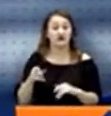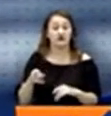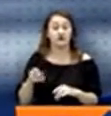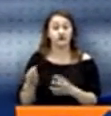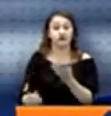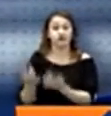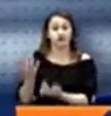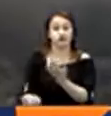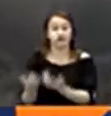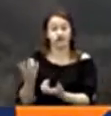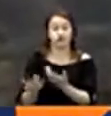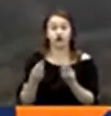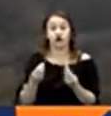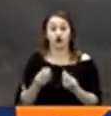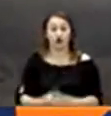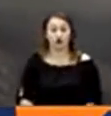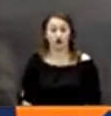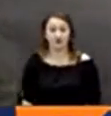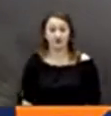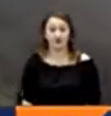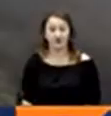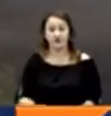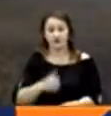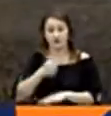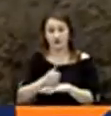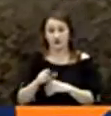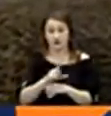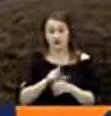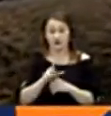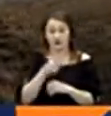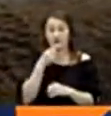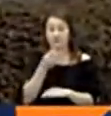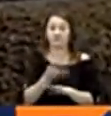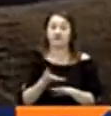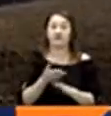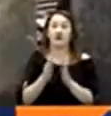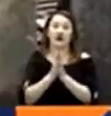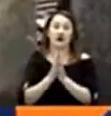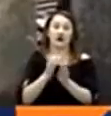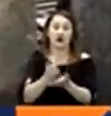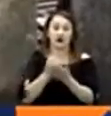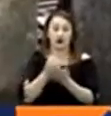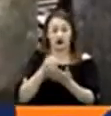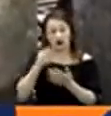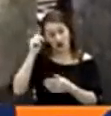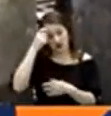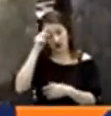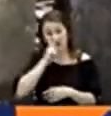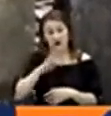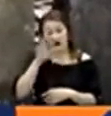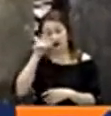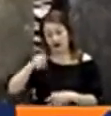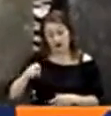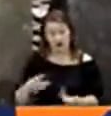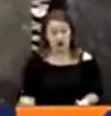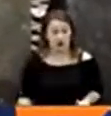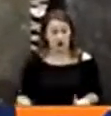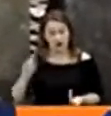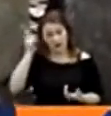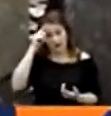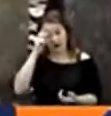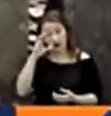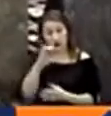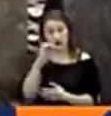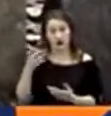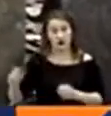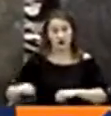incendios forestales. La autoridad local de estos municipios piden ayuda al gobierno nacional. Necesitamos que el gobierno de Colombia, a través de la Unidad Nacional de